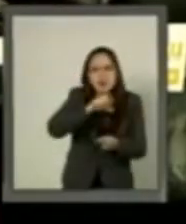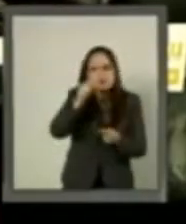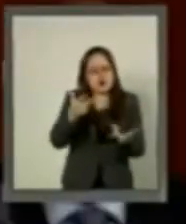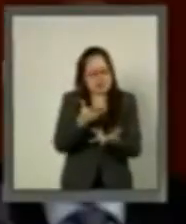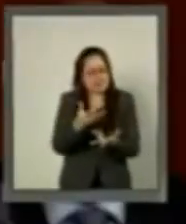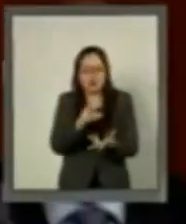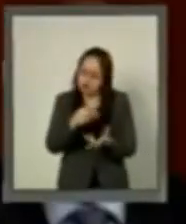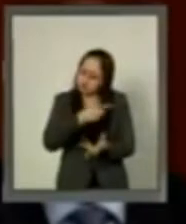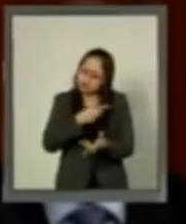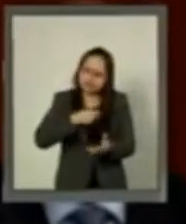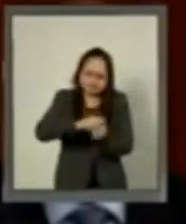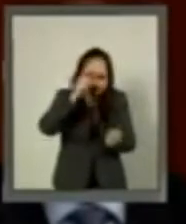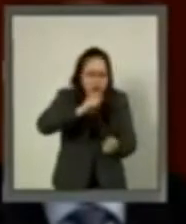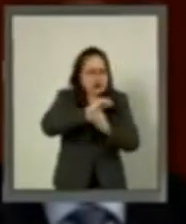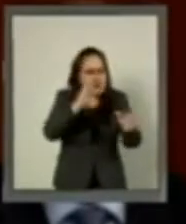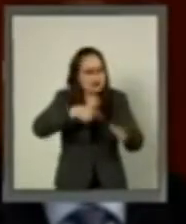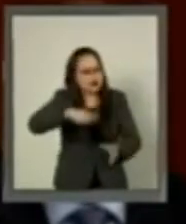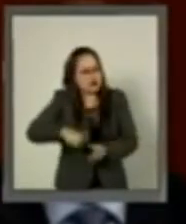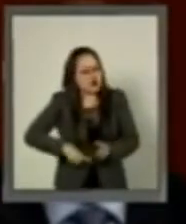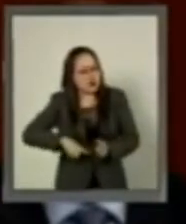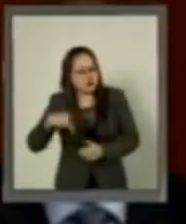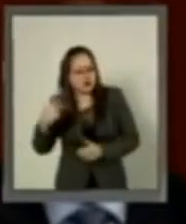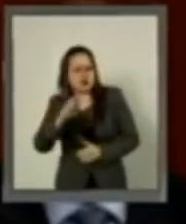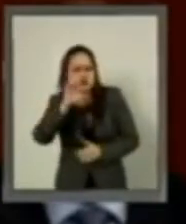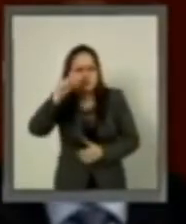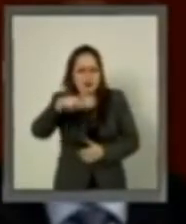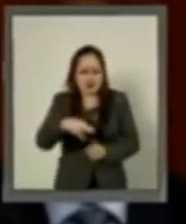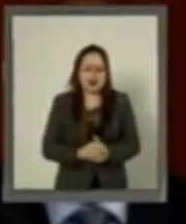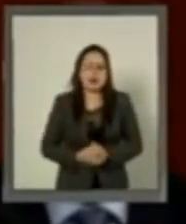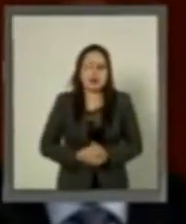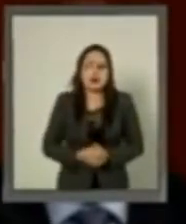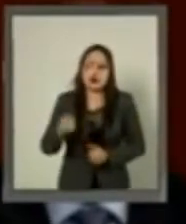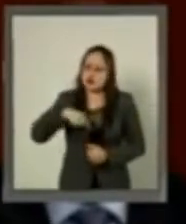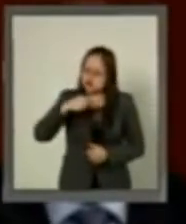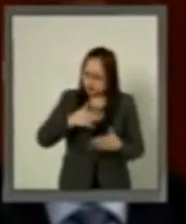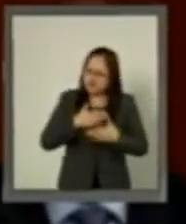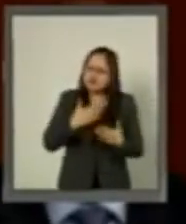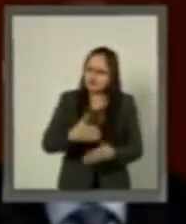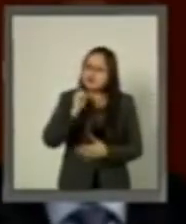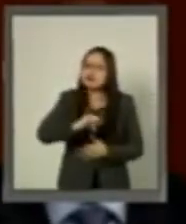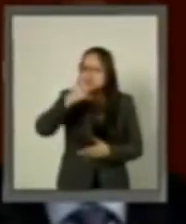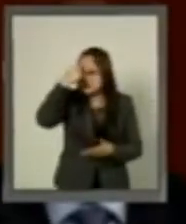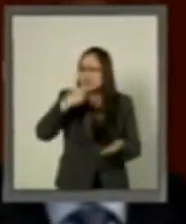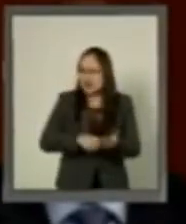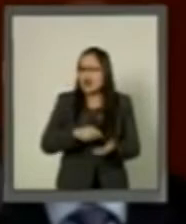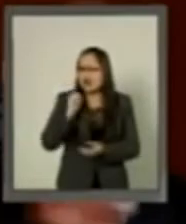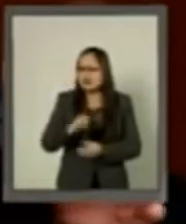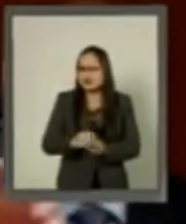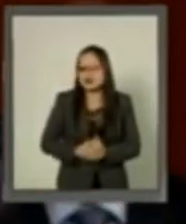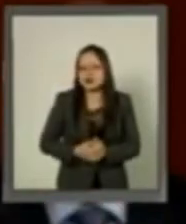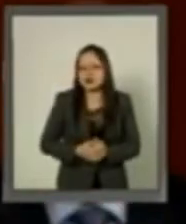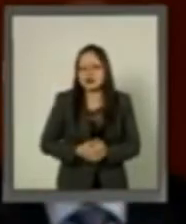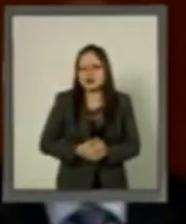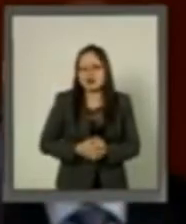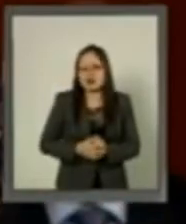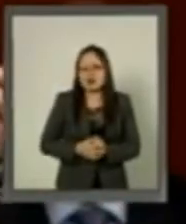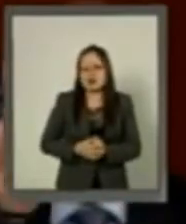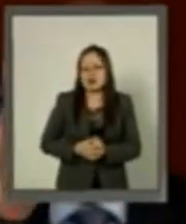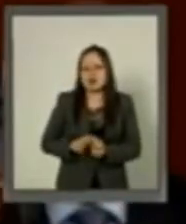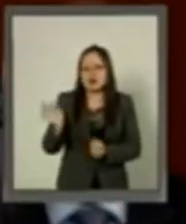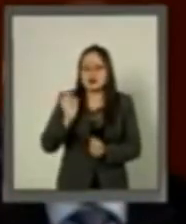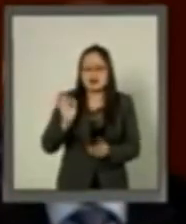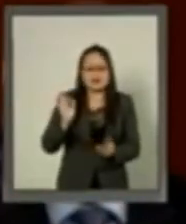la cifra Wallace, como si ella fuera la responsable, claro, o la única persona que pudiera hablar sobre secuestros. Si hablamos de trata, la señora Orozco. Si hablamos